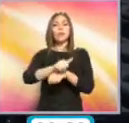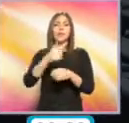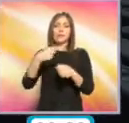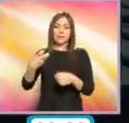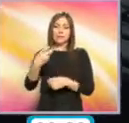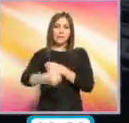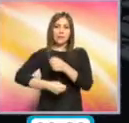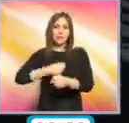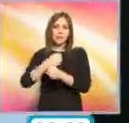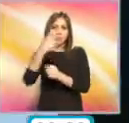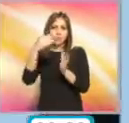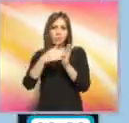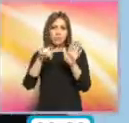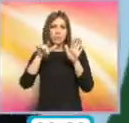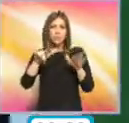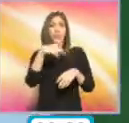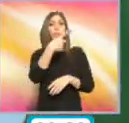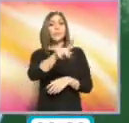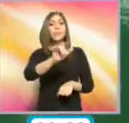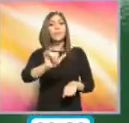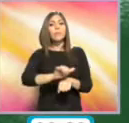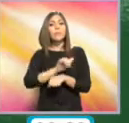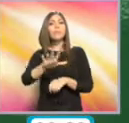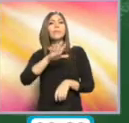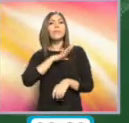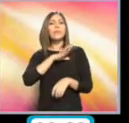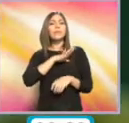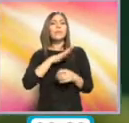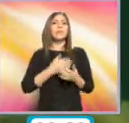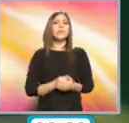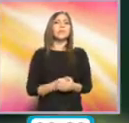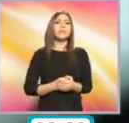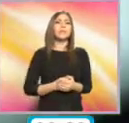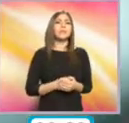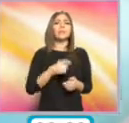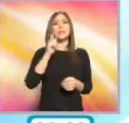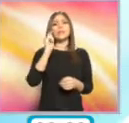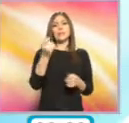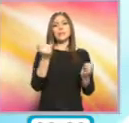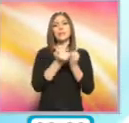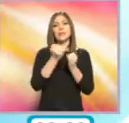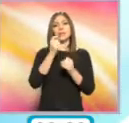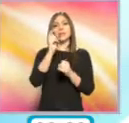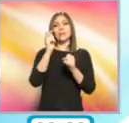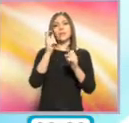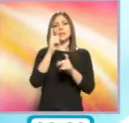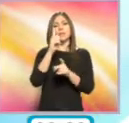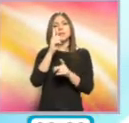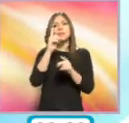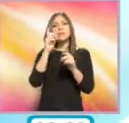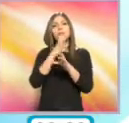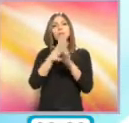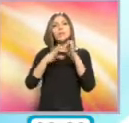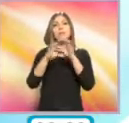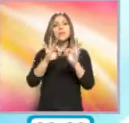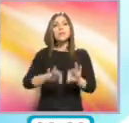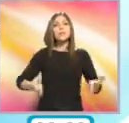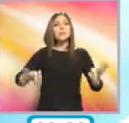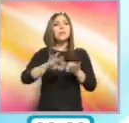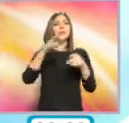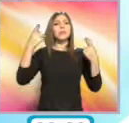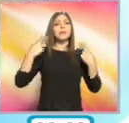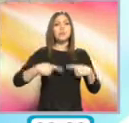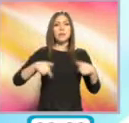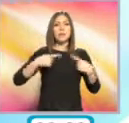unidades cuentan también pues con algo que consideramos importante, que es el hecho de que la gente pueda cargar ahí mismo